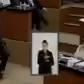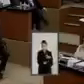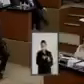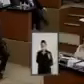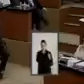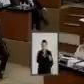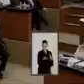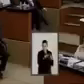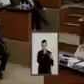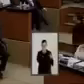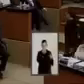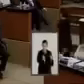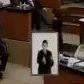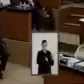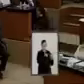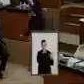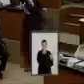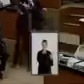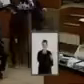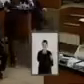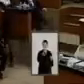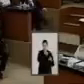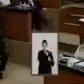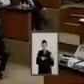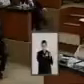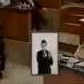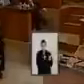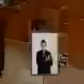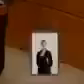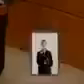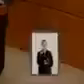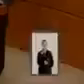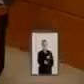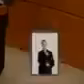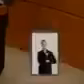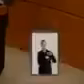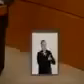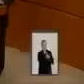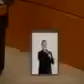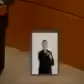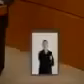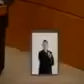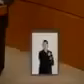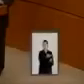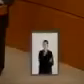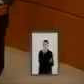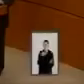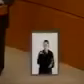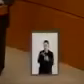el PAN y el Partido Verde Ecologista de México no atiende el tema de la calidad